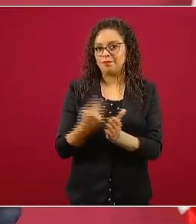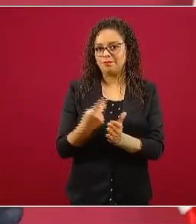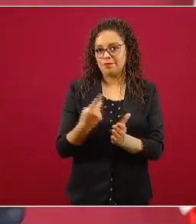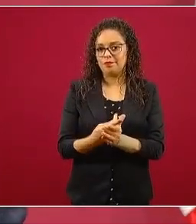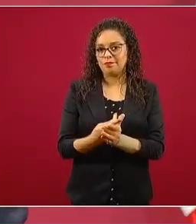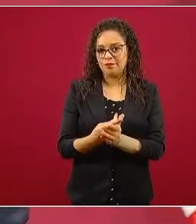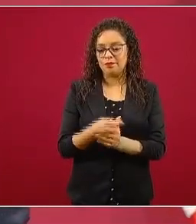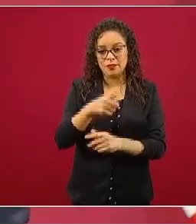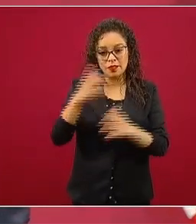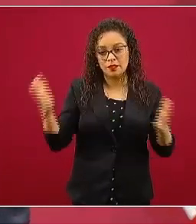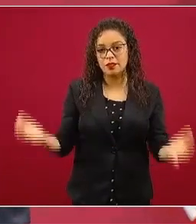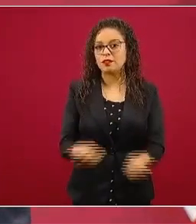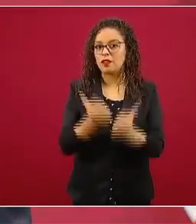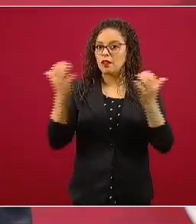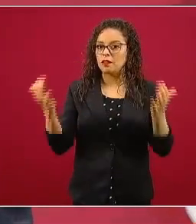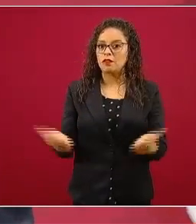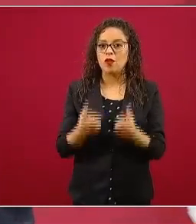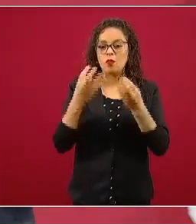entregados